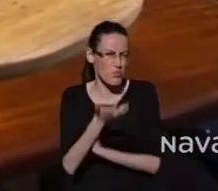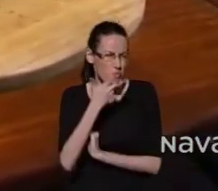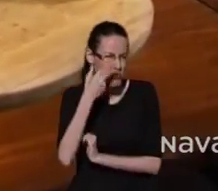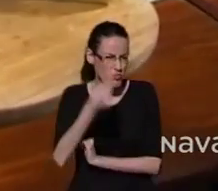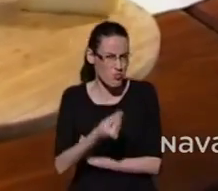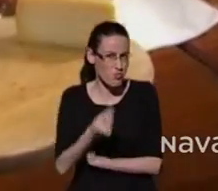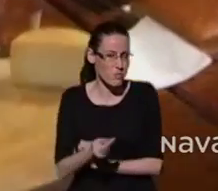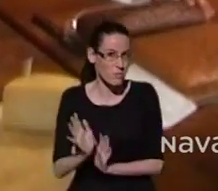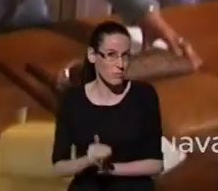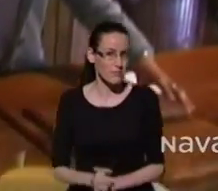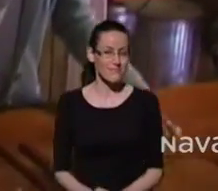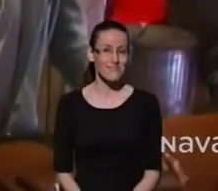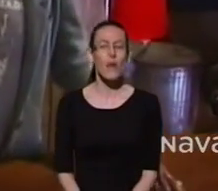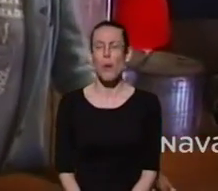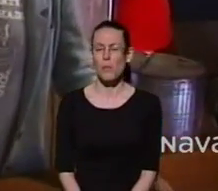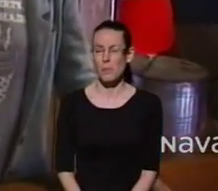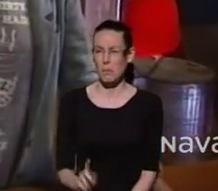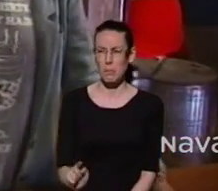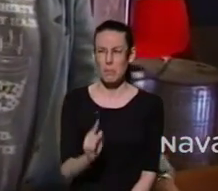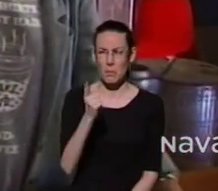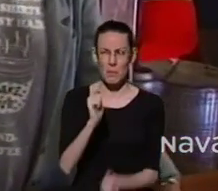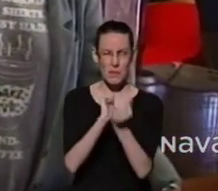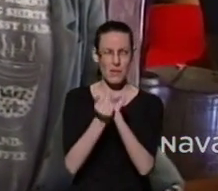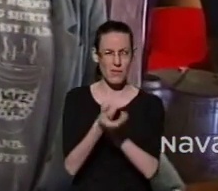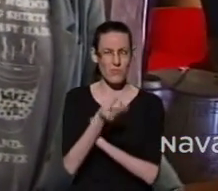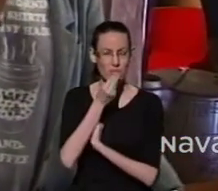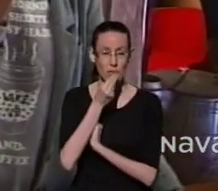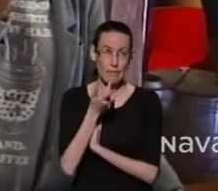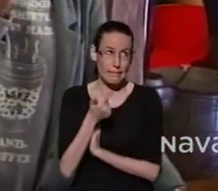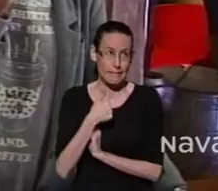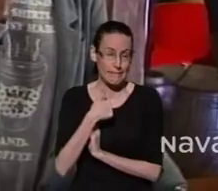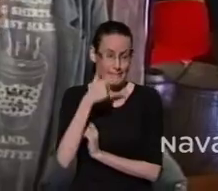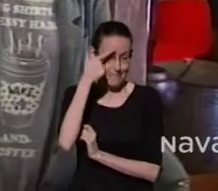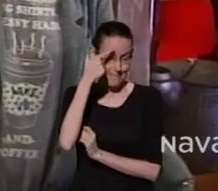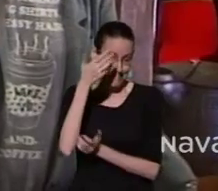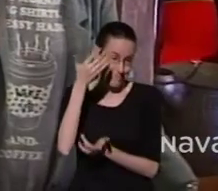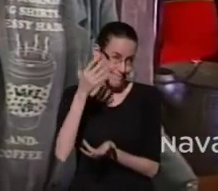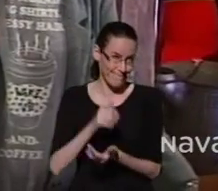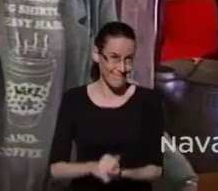Sí, sí. Pero primero catamos el queso, claro, ¿no? Claro, hay que catar queso. Sí, conocerlo. Es que no me entero,